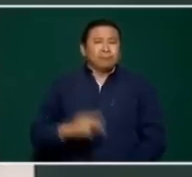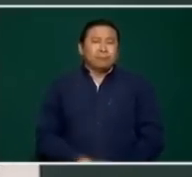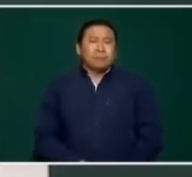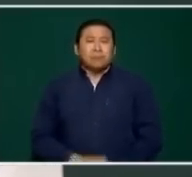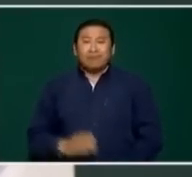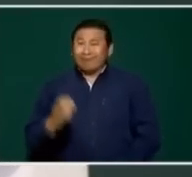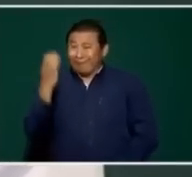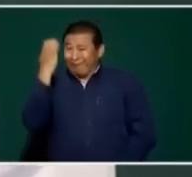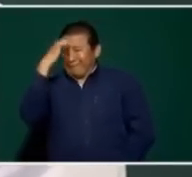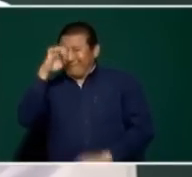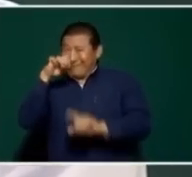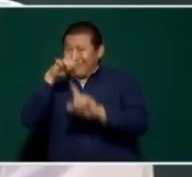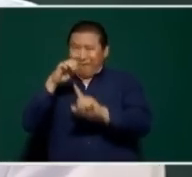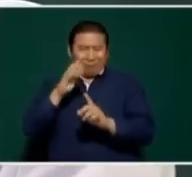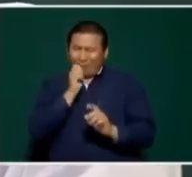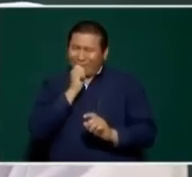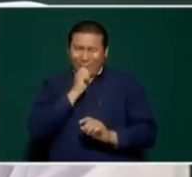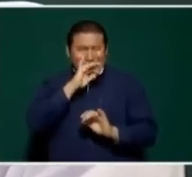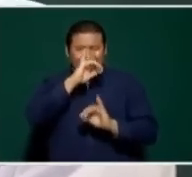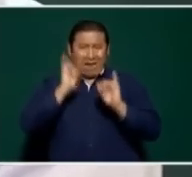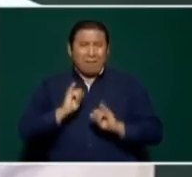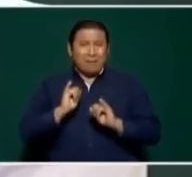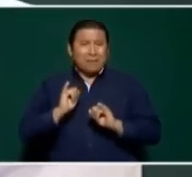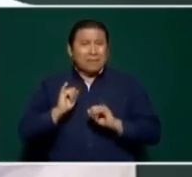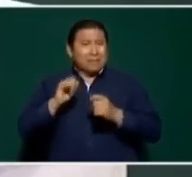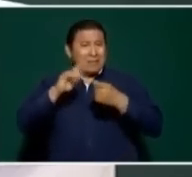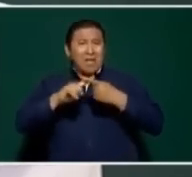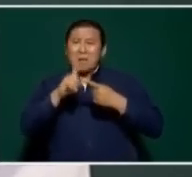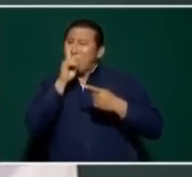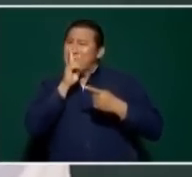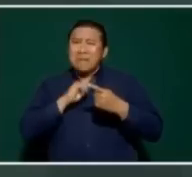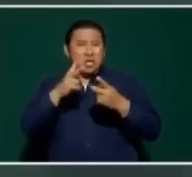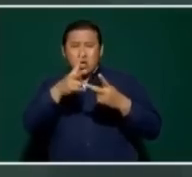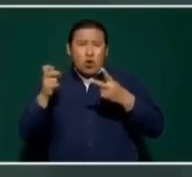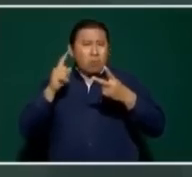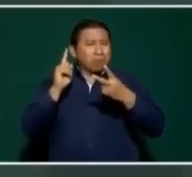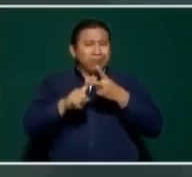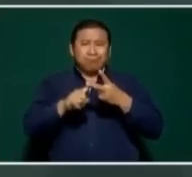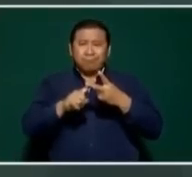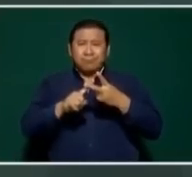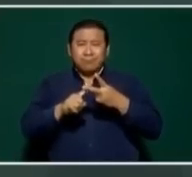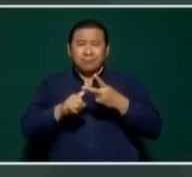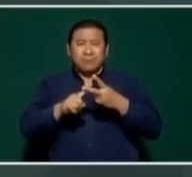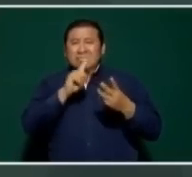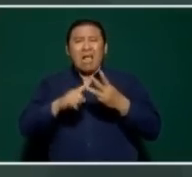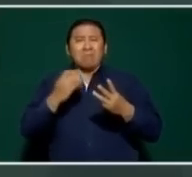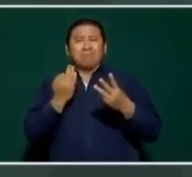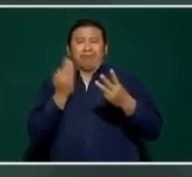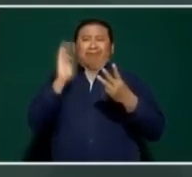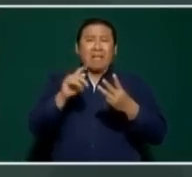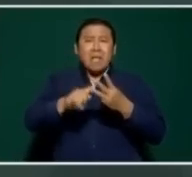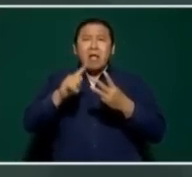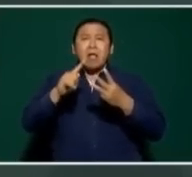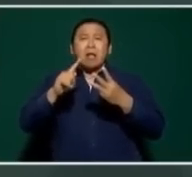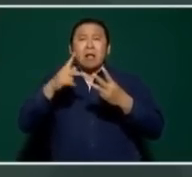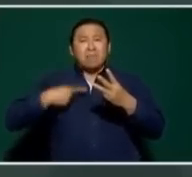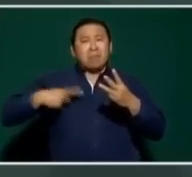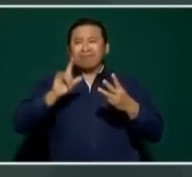no engaño. Tengo 3 principios, no mentir, no robar y no traicionar al